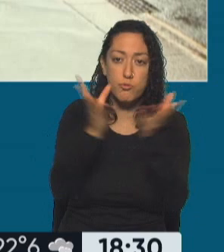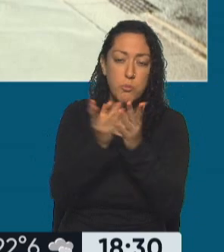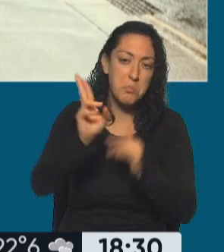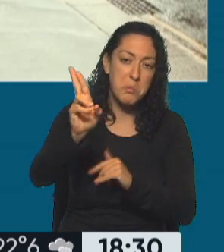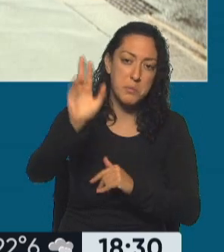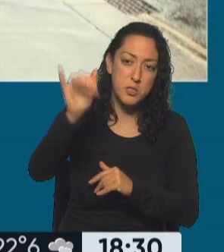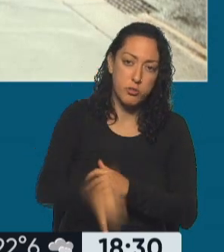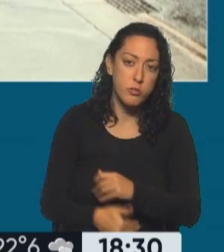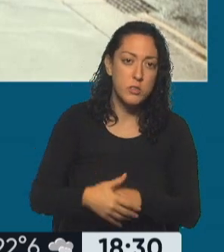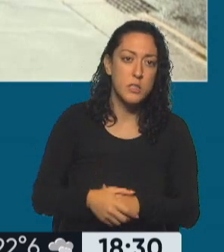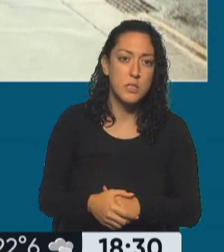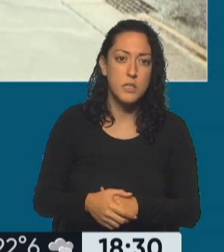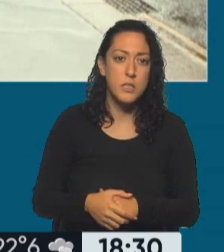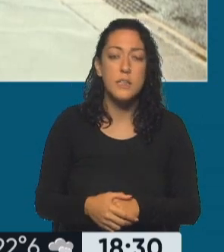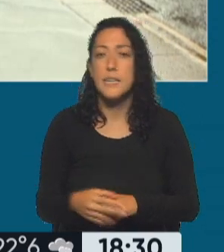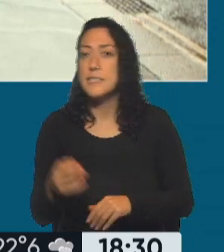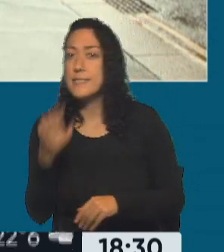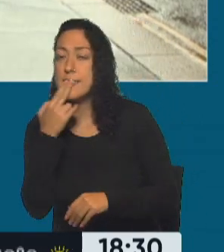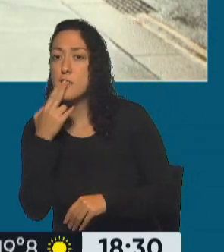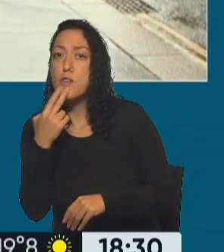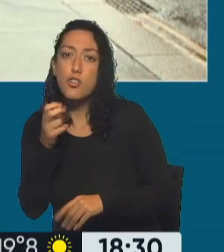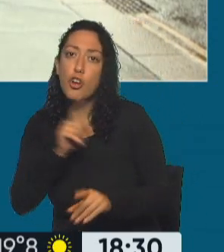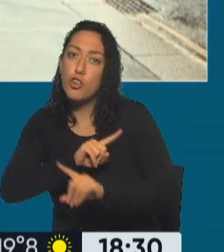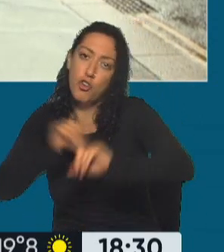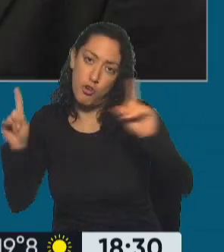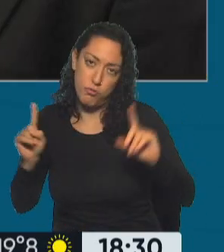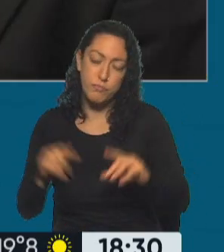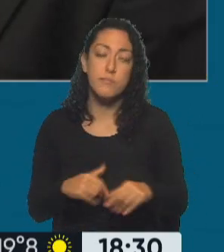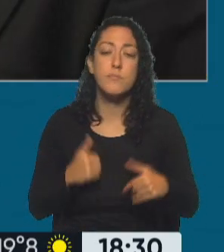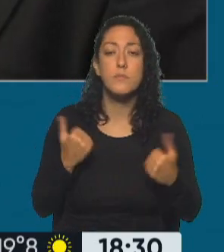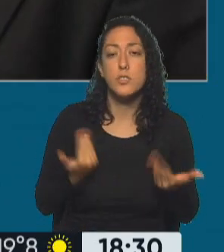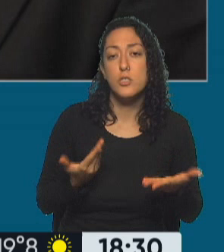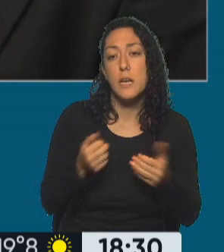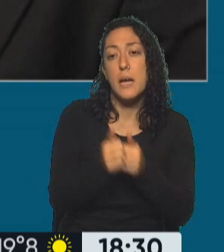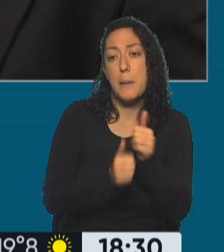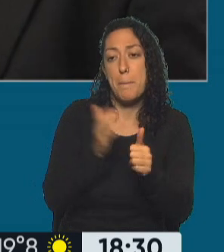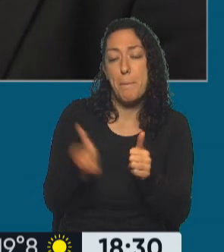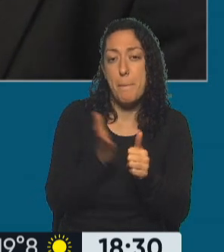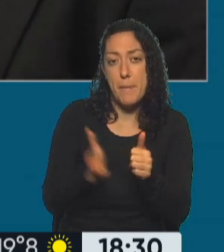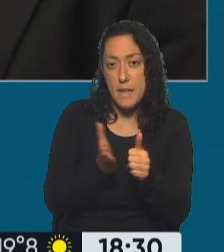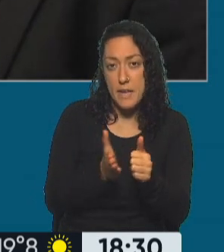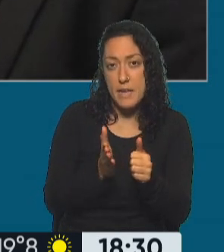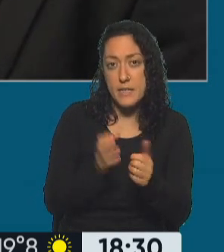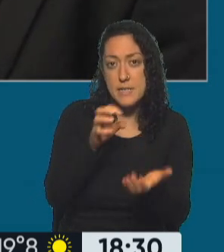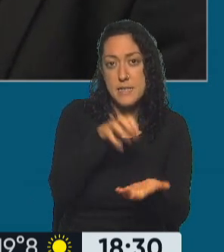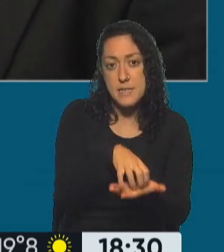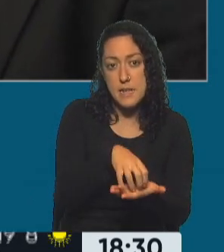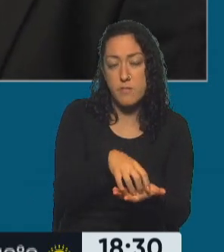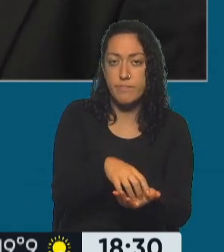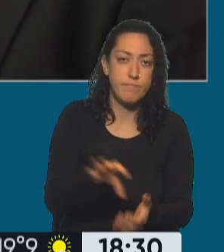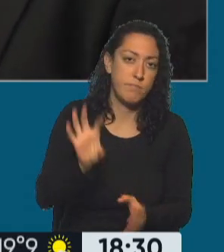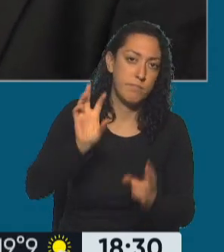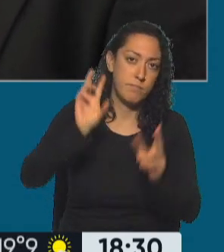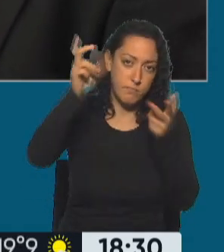tabaco calentado, no así el cigarrillo electrónico. Uh-huh. Entonces, desde la empresa que lo fabrica, mostraron un poco de indignación